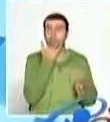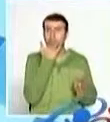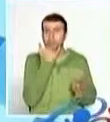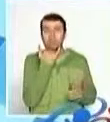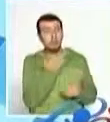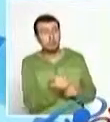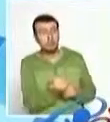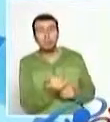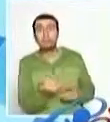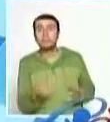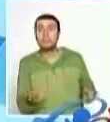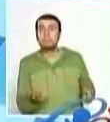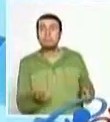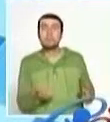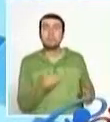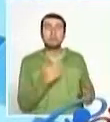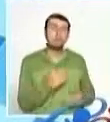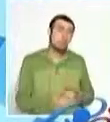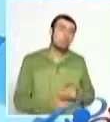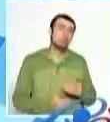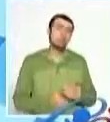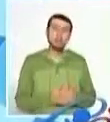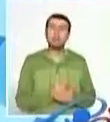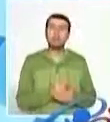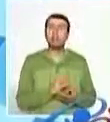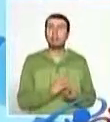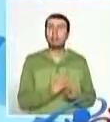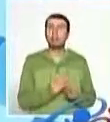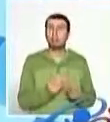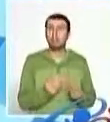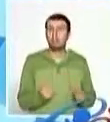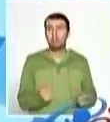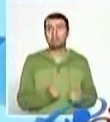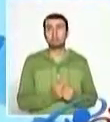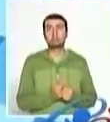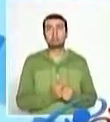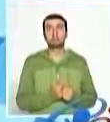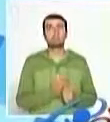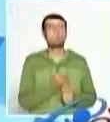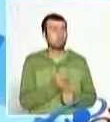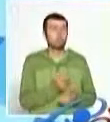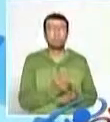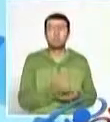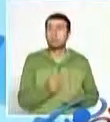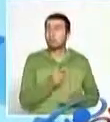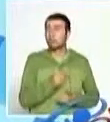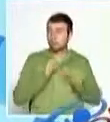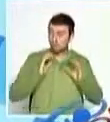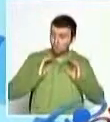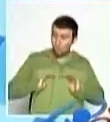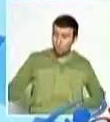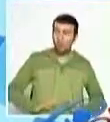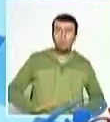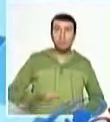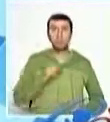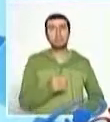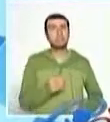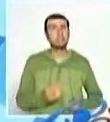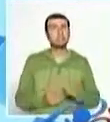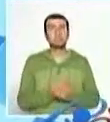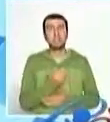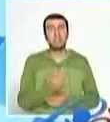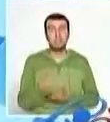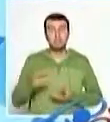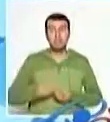bien, ellas se van a deteriorar y se van a alterar en nuestro cuerpo, ellas empiezan a reduplicar como